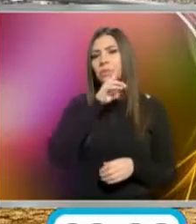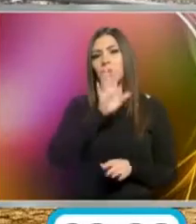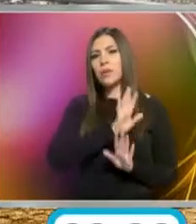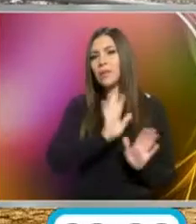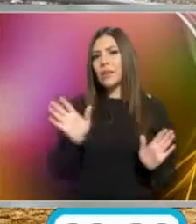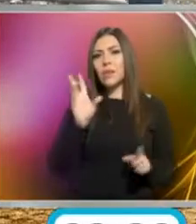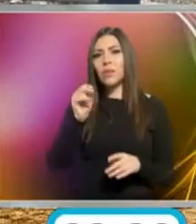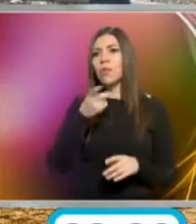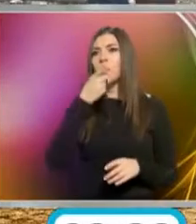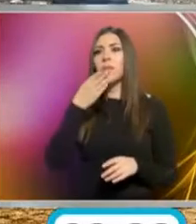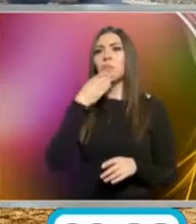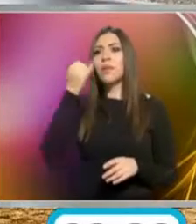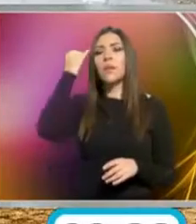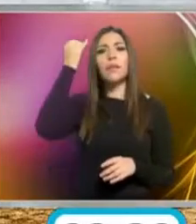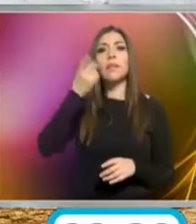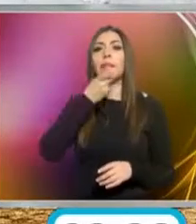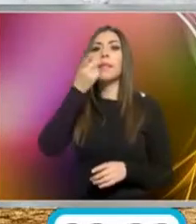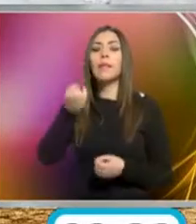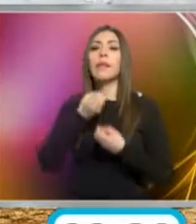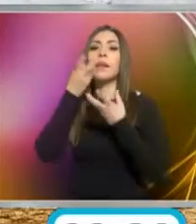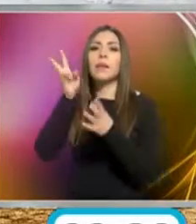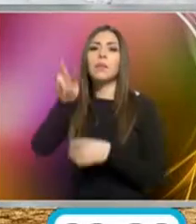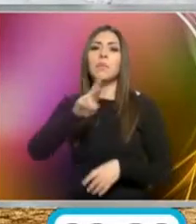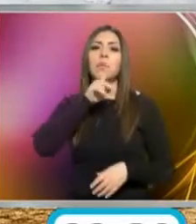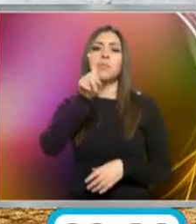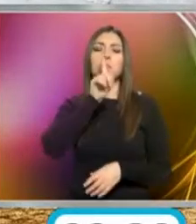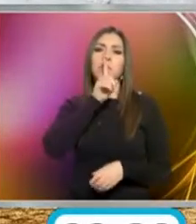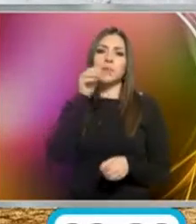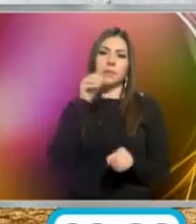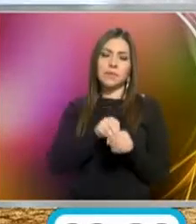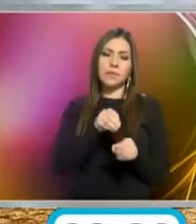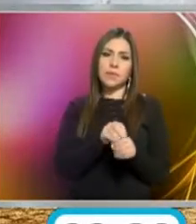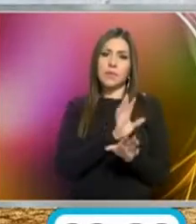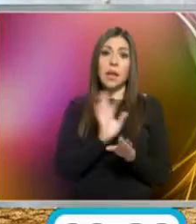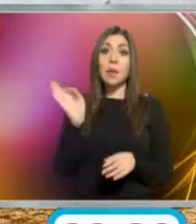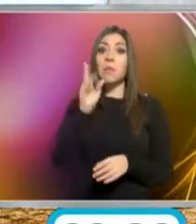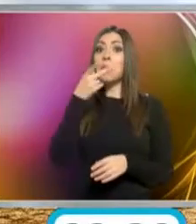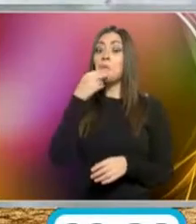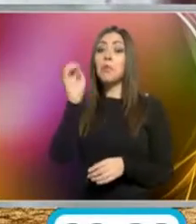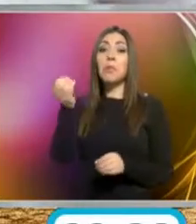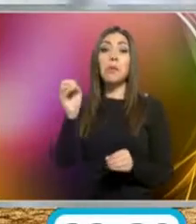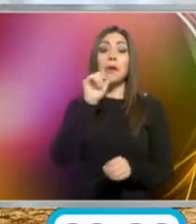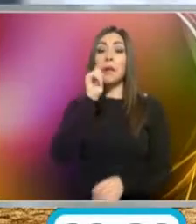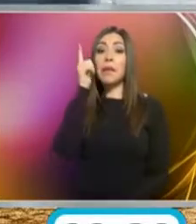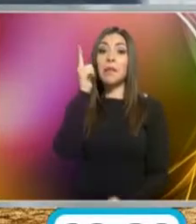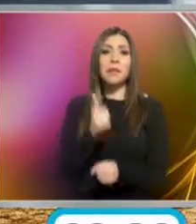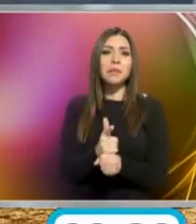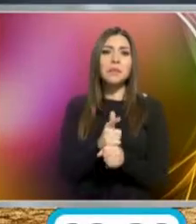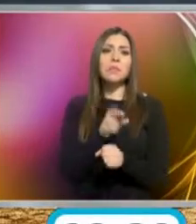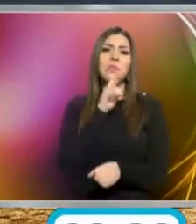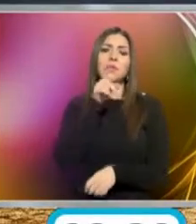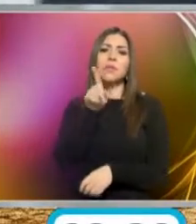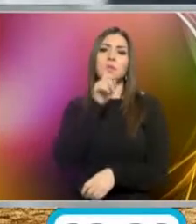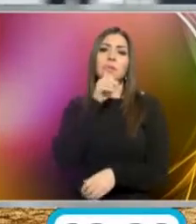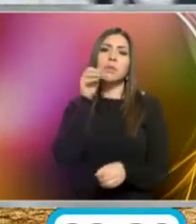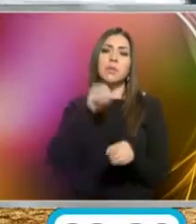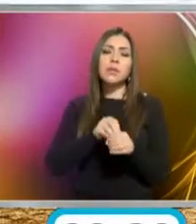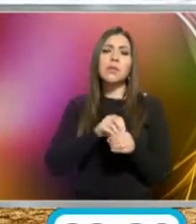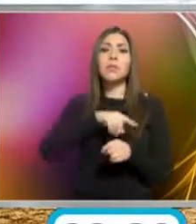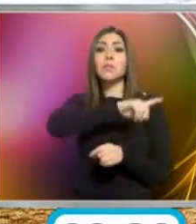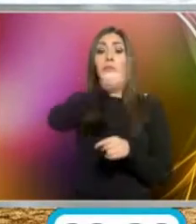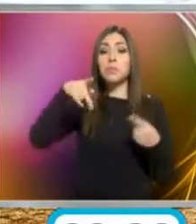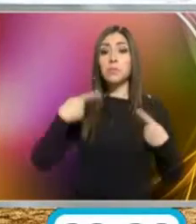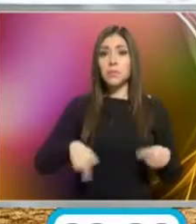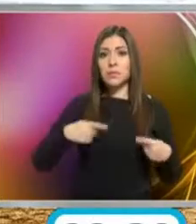esa relación, nunca es buena idea decirlo. No decir nada. Pues mira, finalmente como humanos podemos cometer errores, pero yo